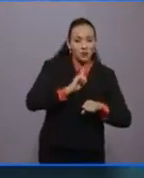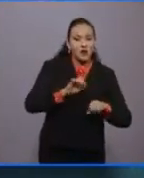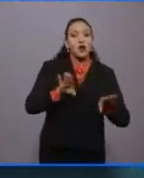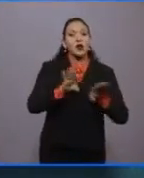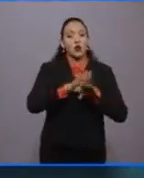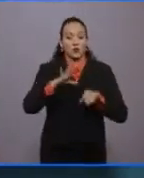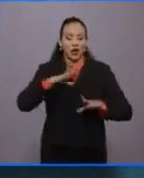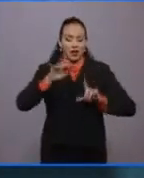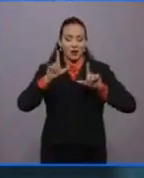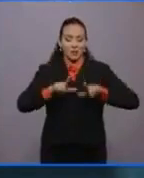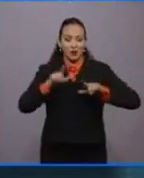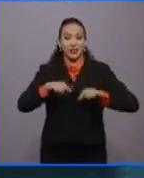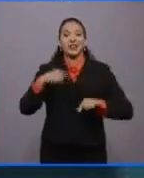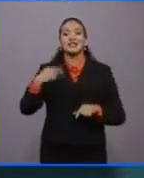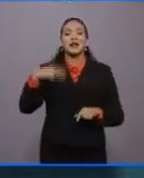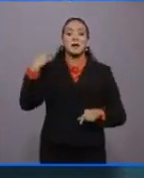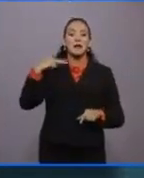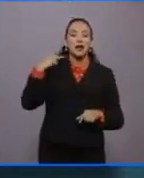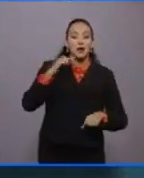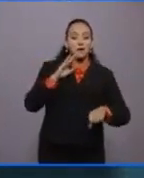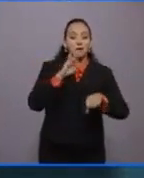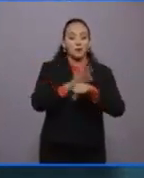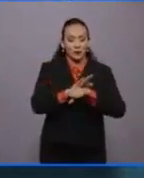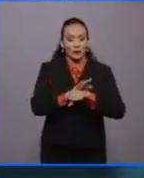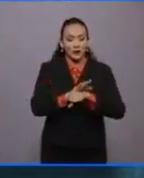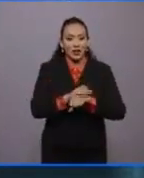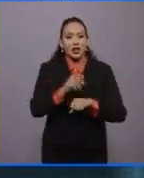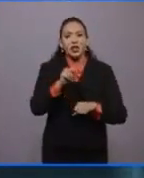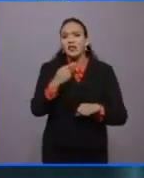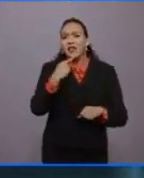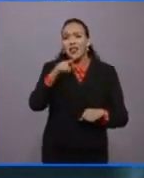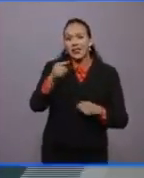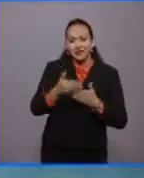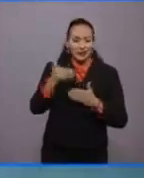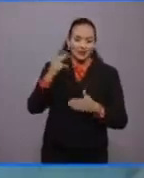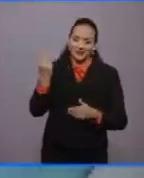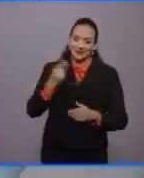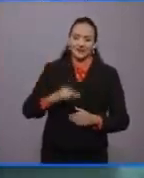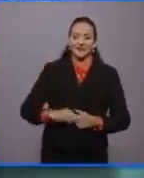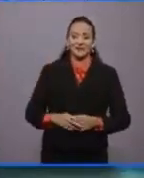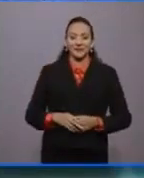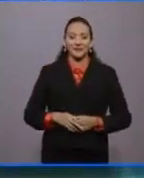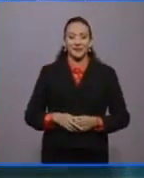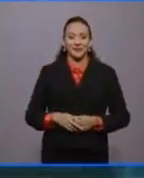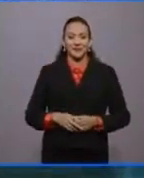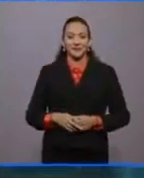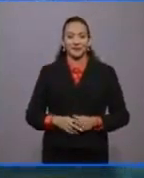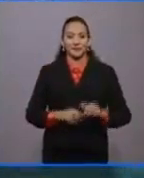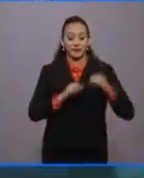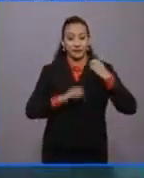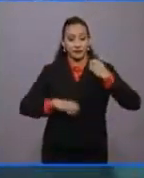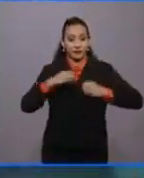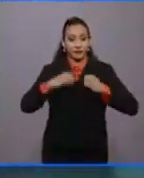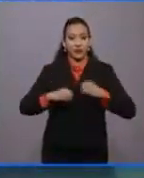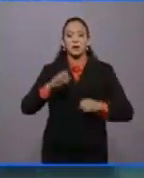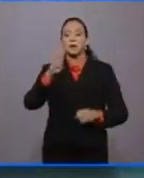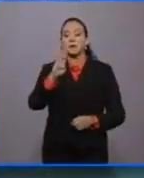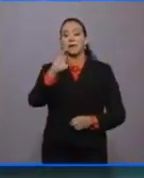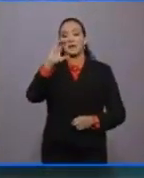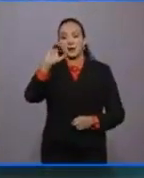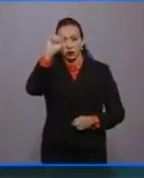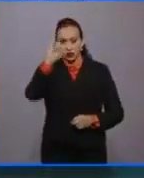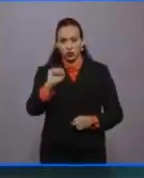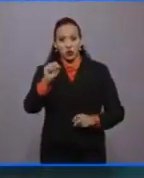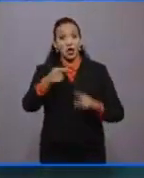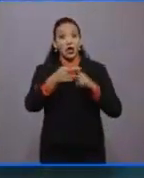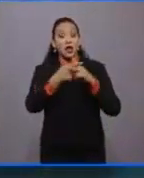de la plataforma Veracruzana Protegida sin necesidad de denuncia previa. El Poder Judicial de Baja California